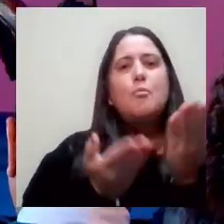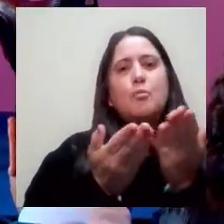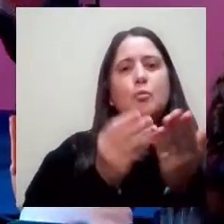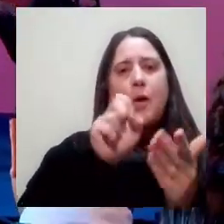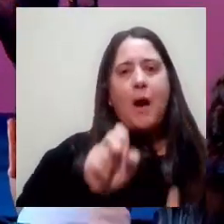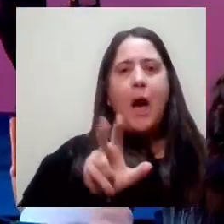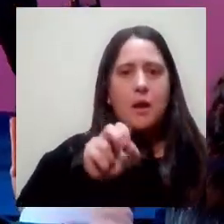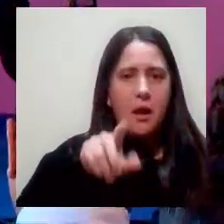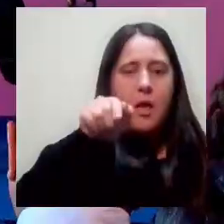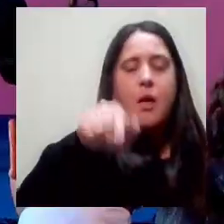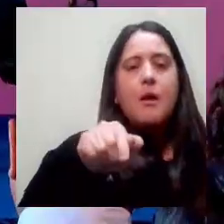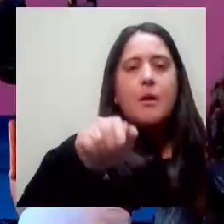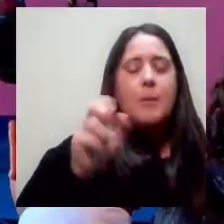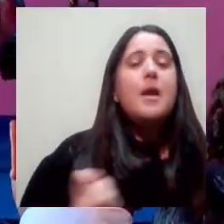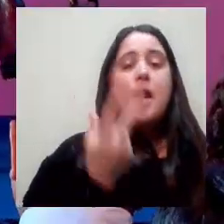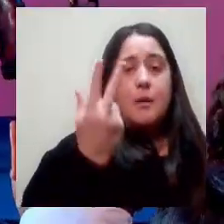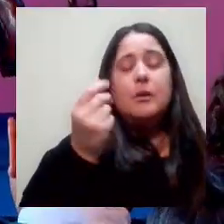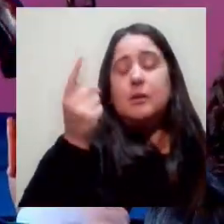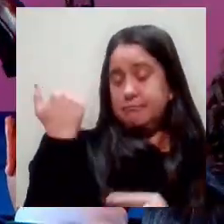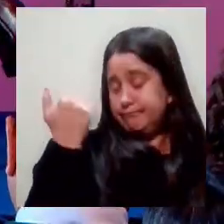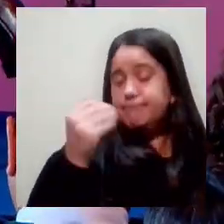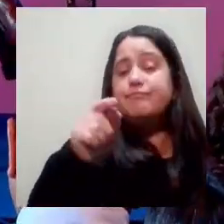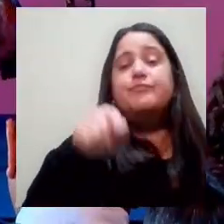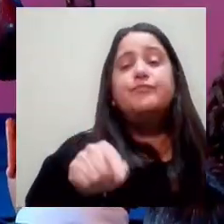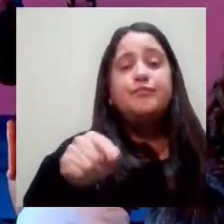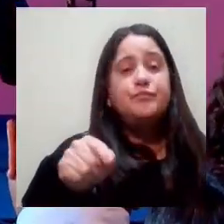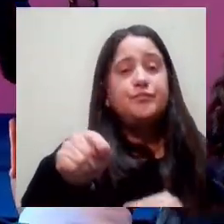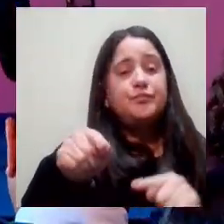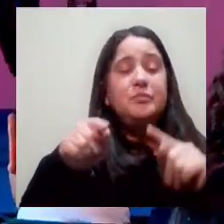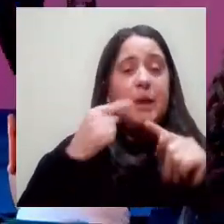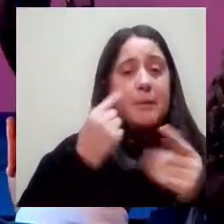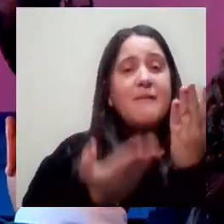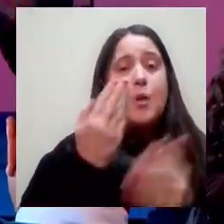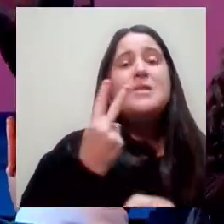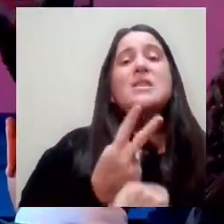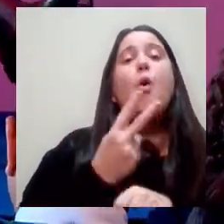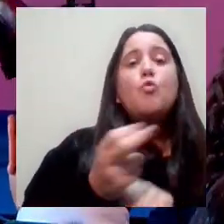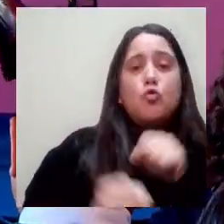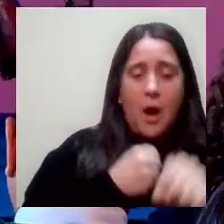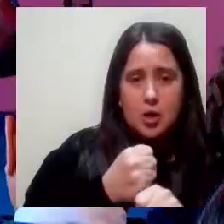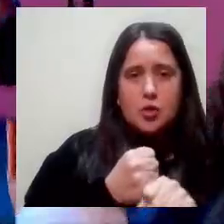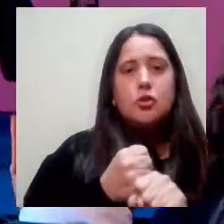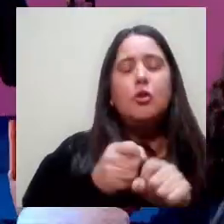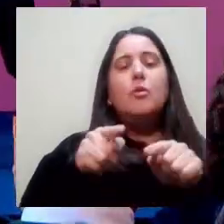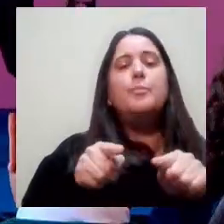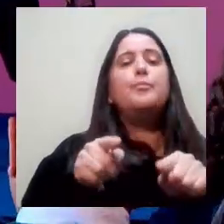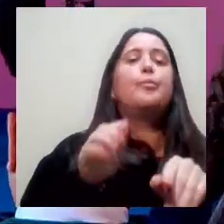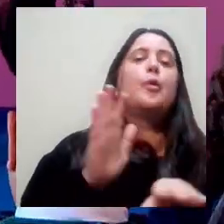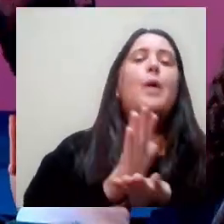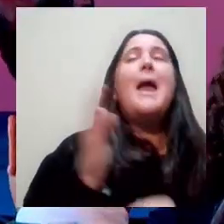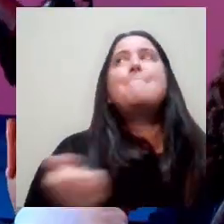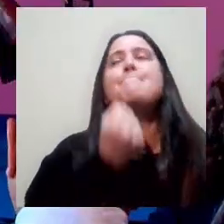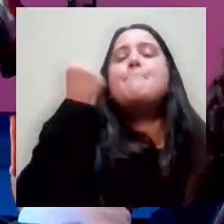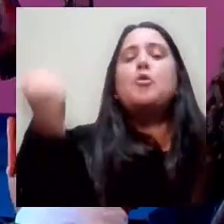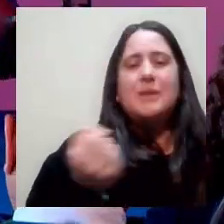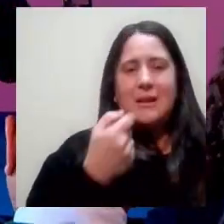últimos años, en los cuales se evalúa en segundo año, que era como un año importante según lo que estaba